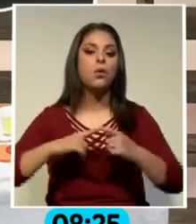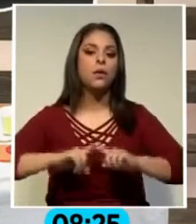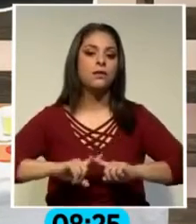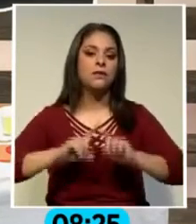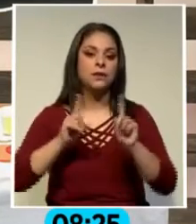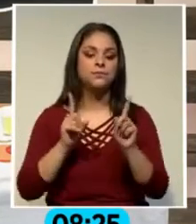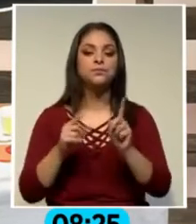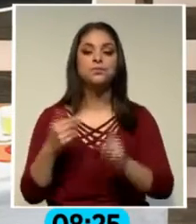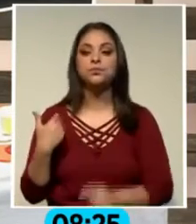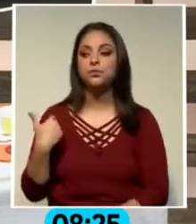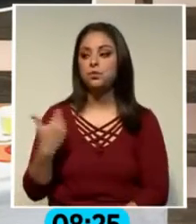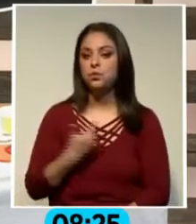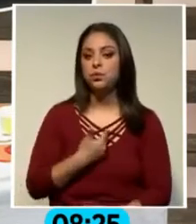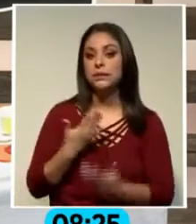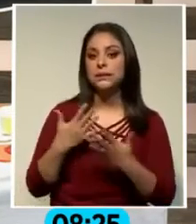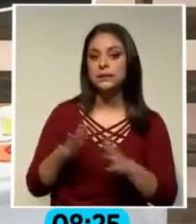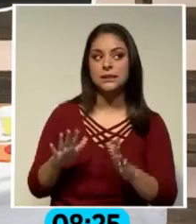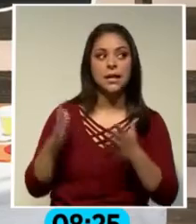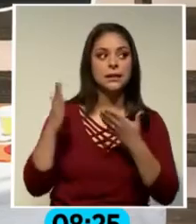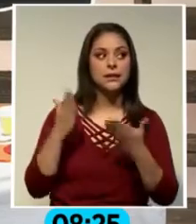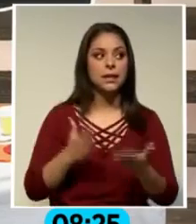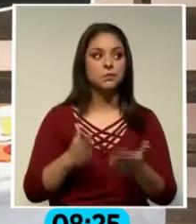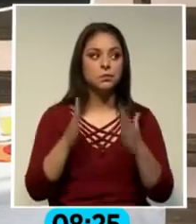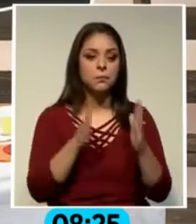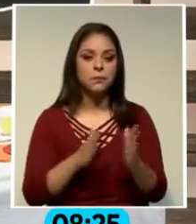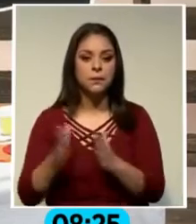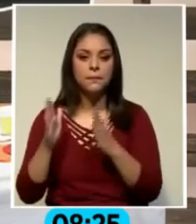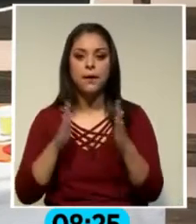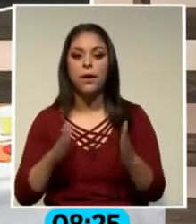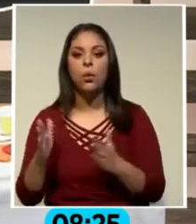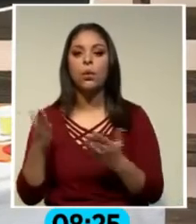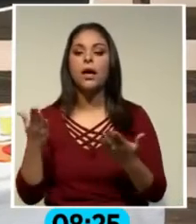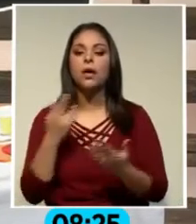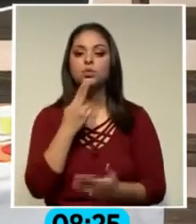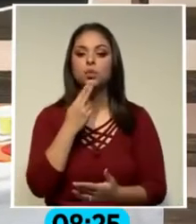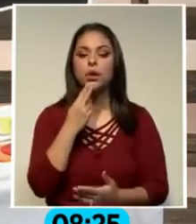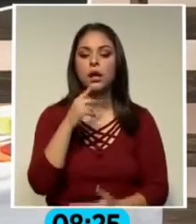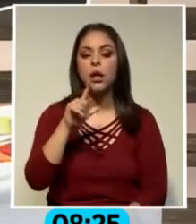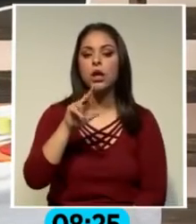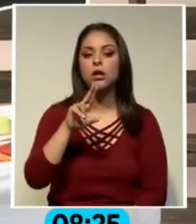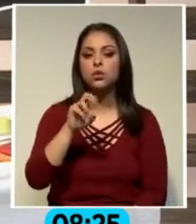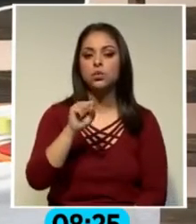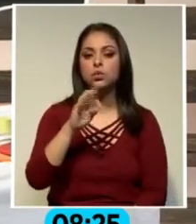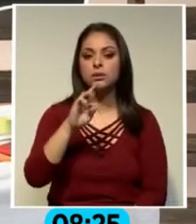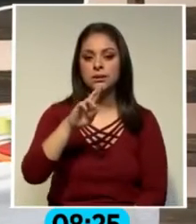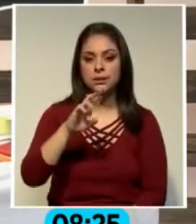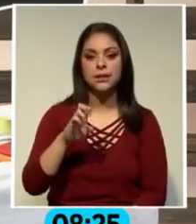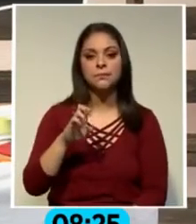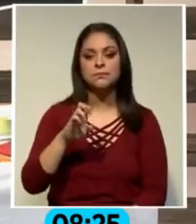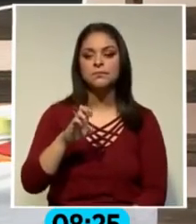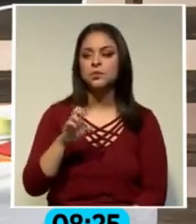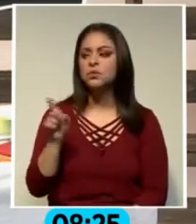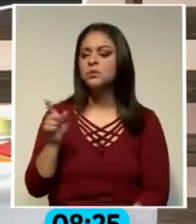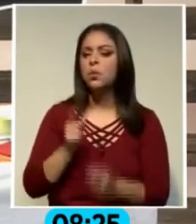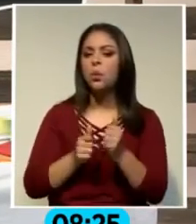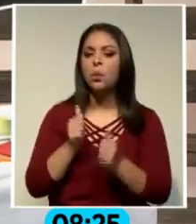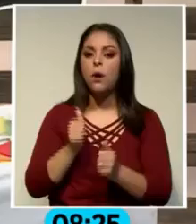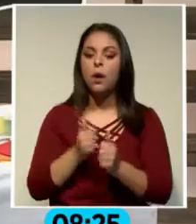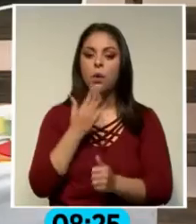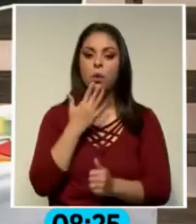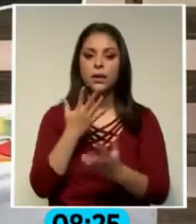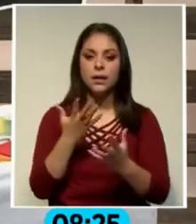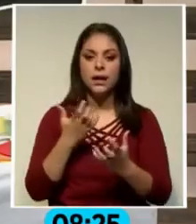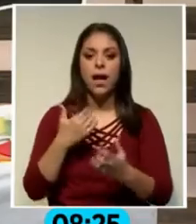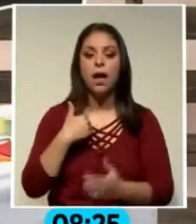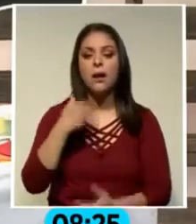ya preparado unos lustres que las llevamos. Niña Gwen, ¿cuál color te gustaría? Tenemos lila. Tenemos naranja